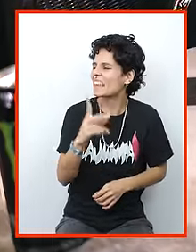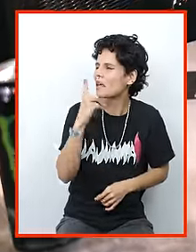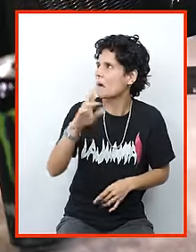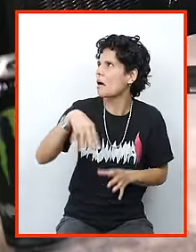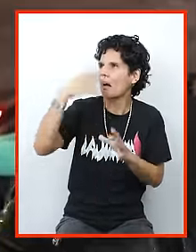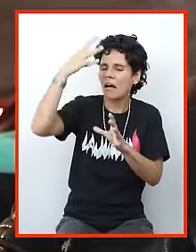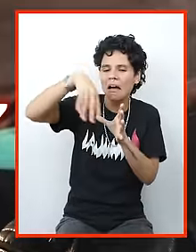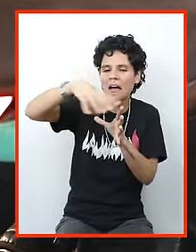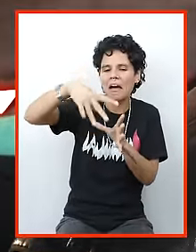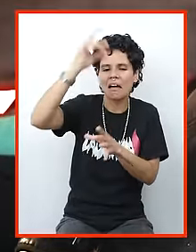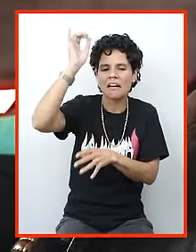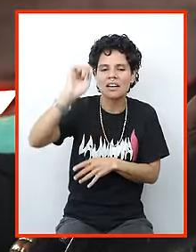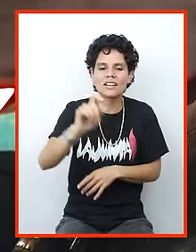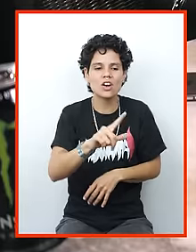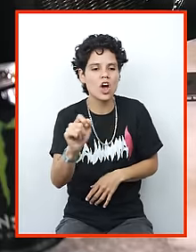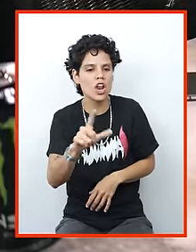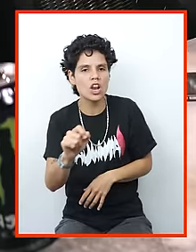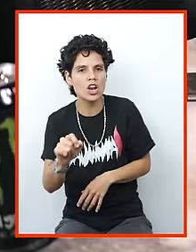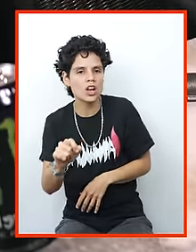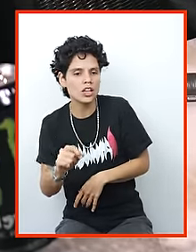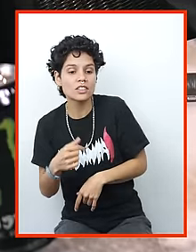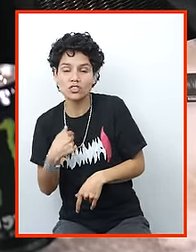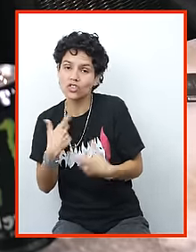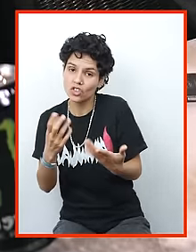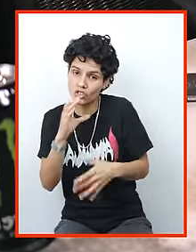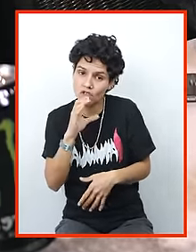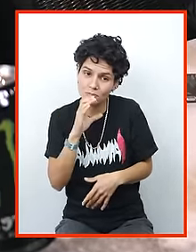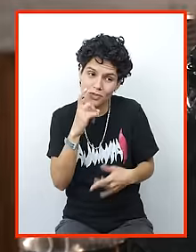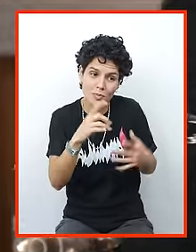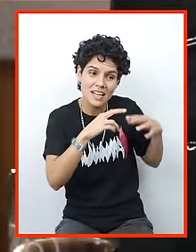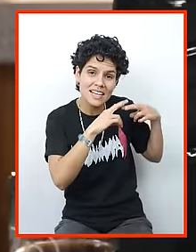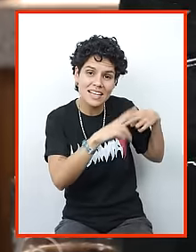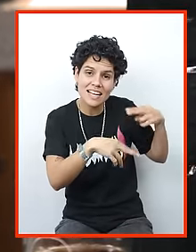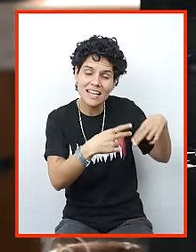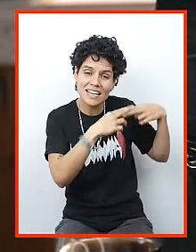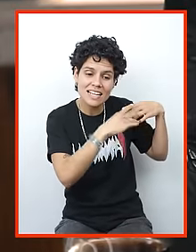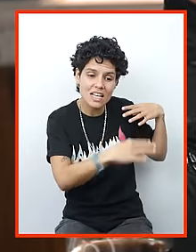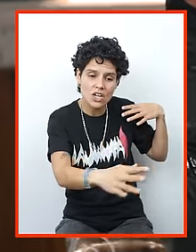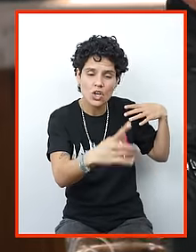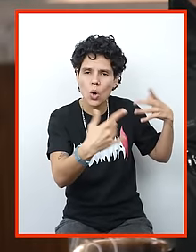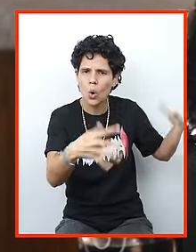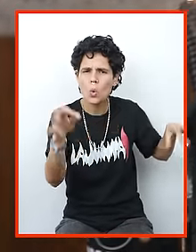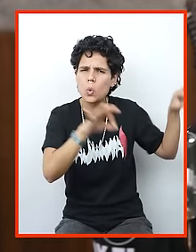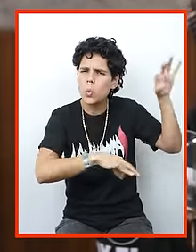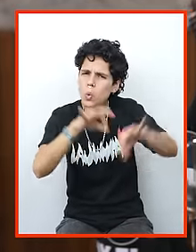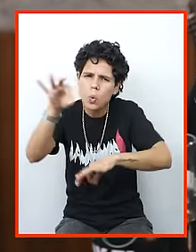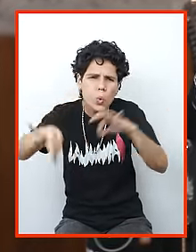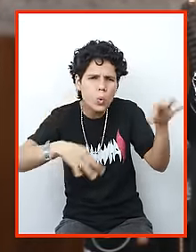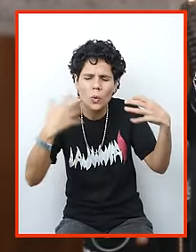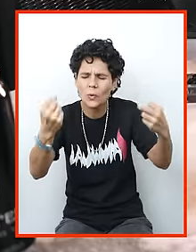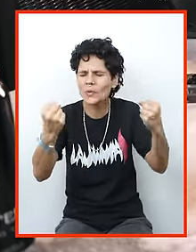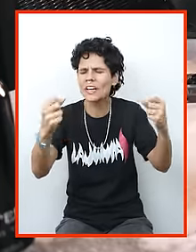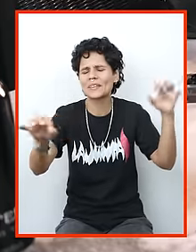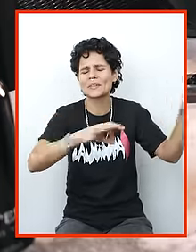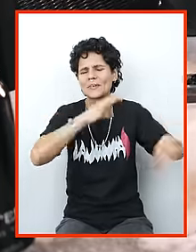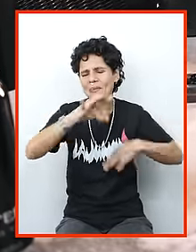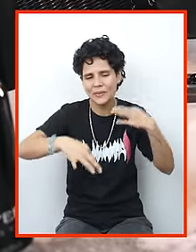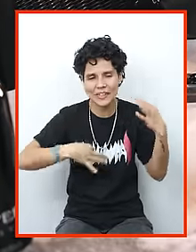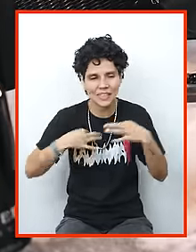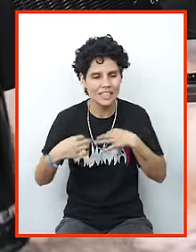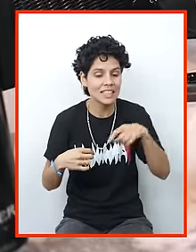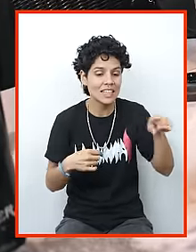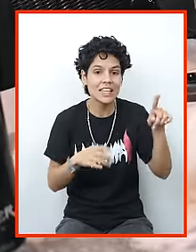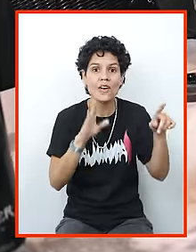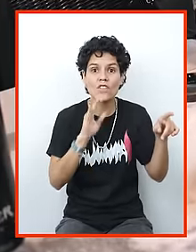LOL. XD. Es que yo soy de Conce, pues, bueno, y ahí cerca del río yo soy de Hualpén. Zancudo a cagar. Ay, ya. Si a ti vaya